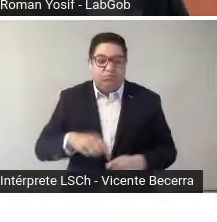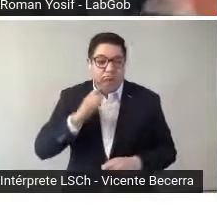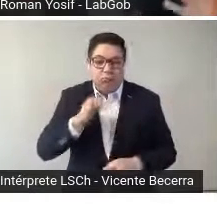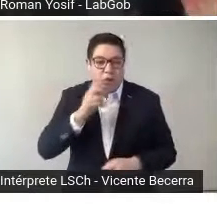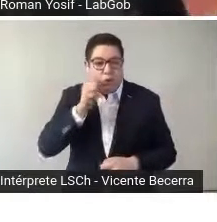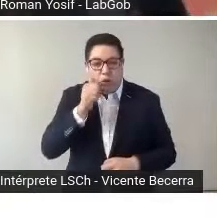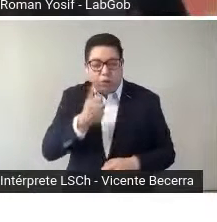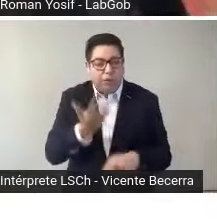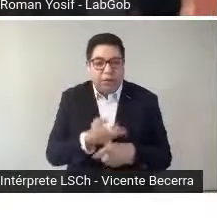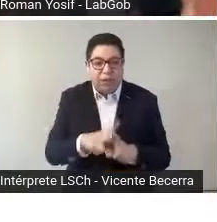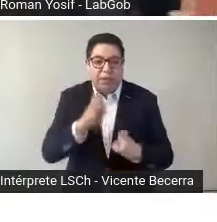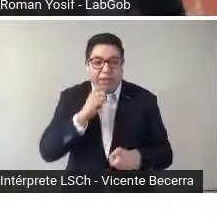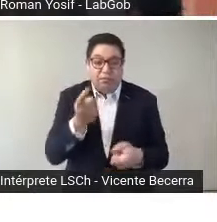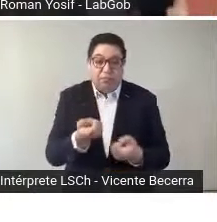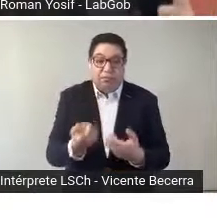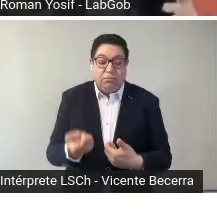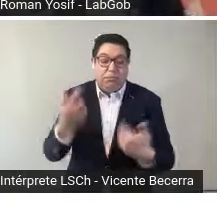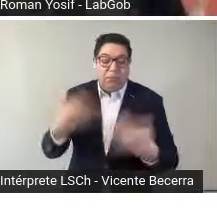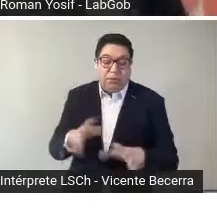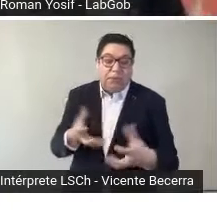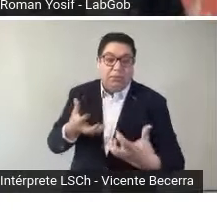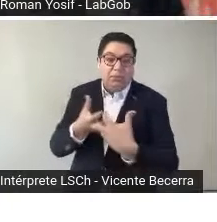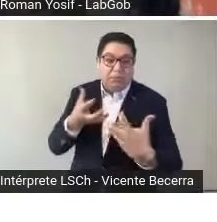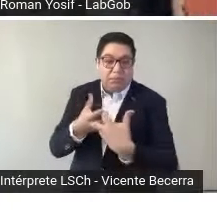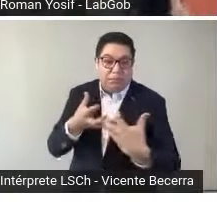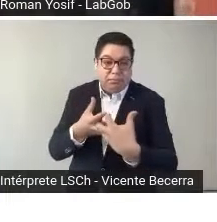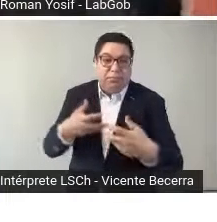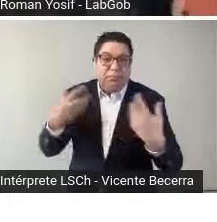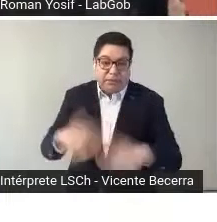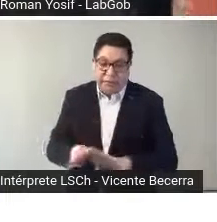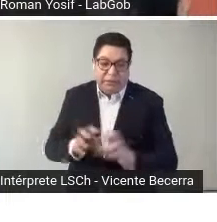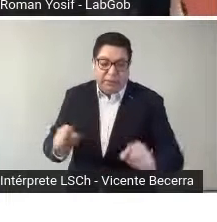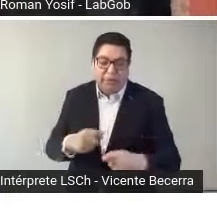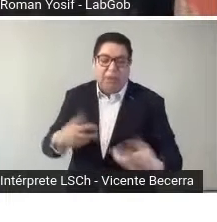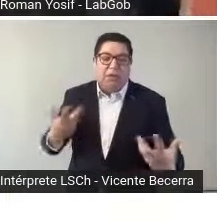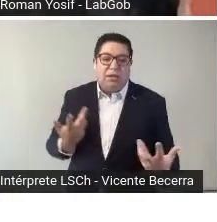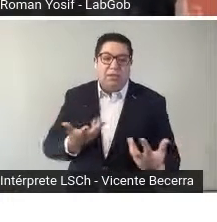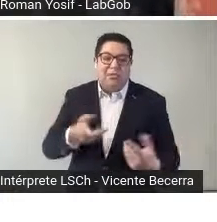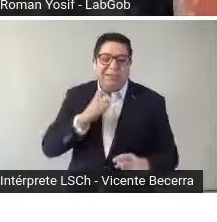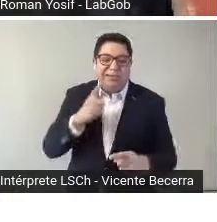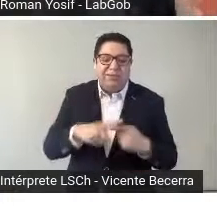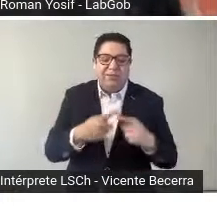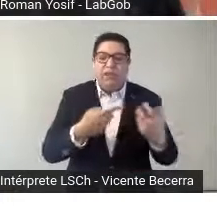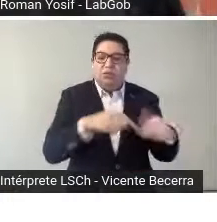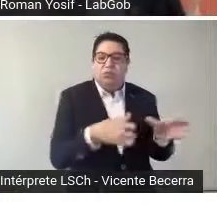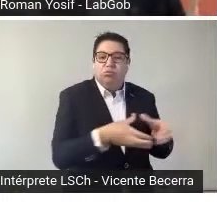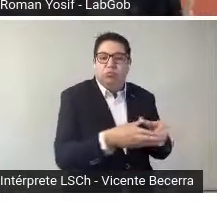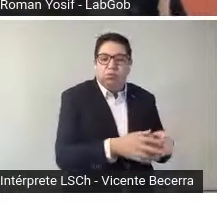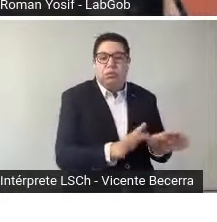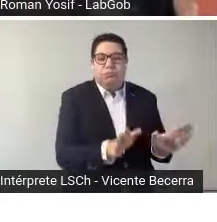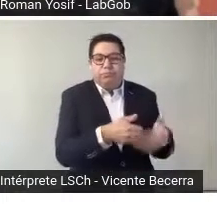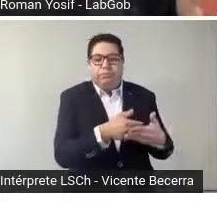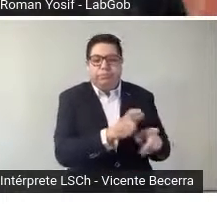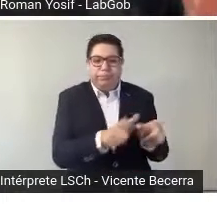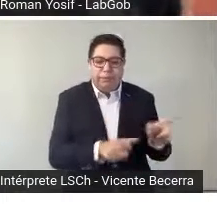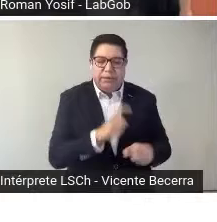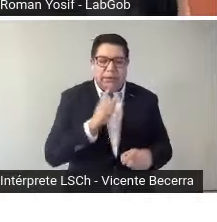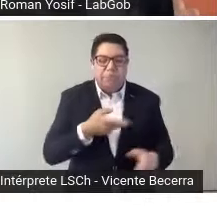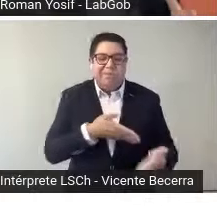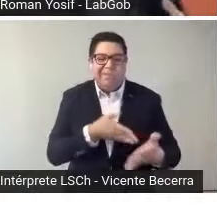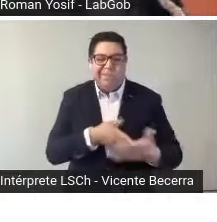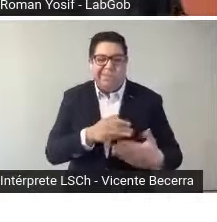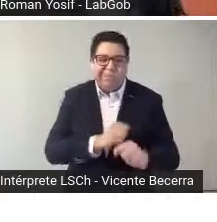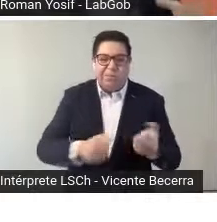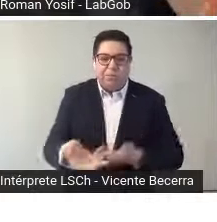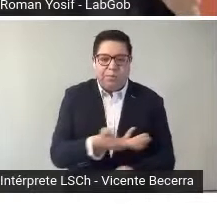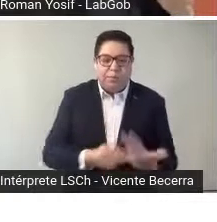no solamente conectarnos, generar redes para innovar, romper los silos institucionales que muchas veces nos impiden colaborar